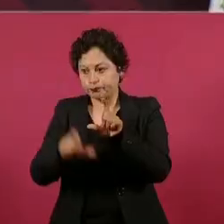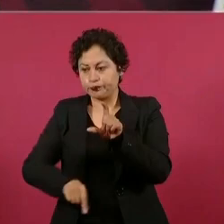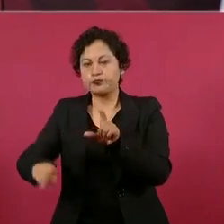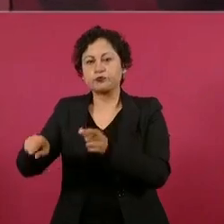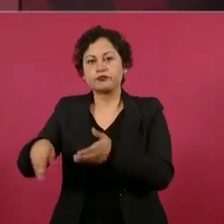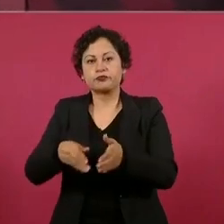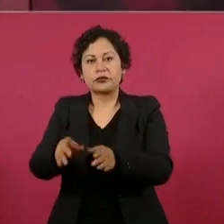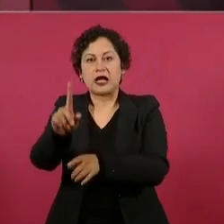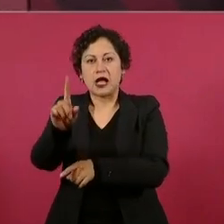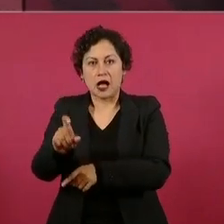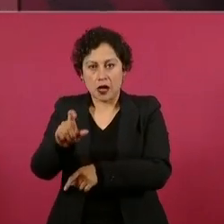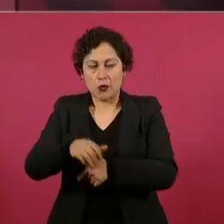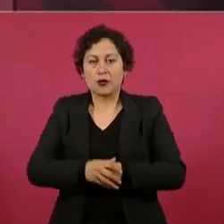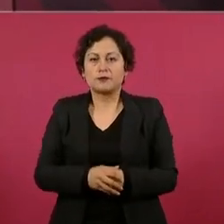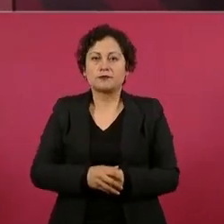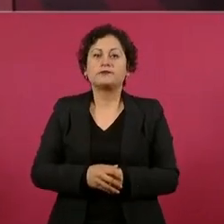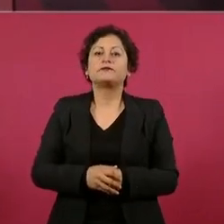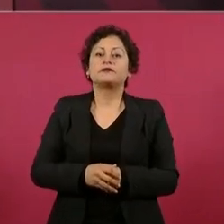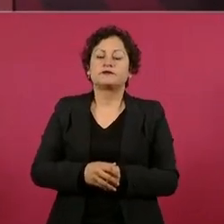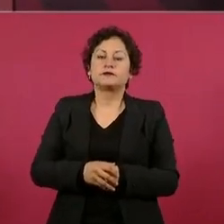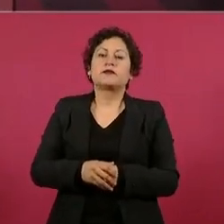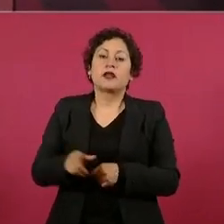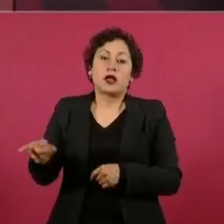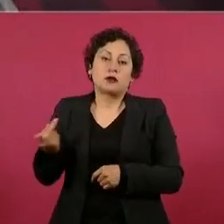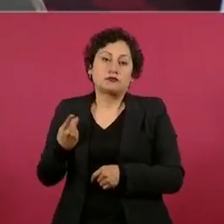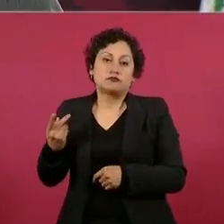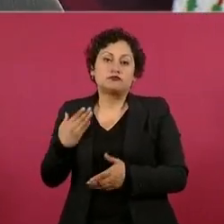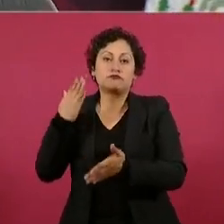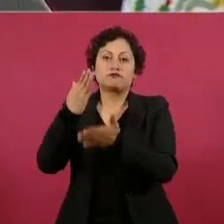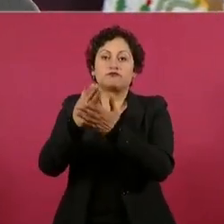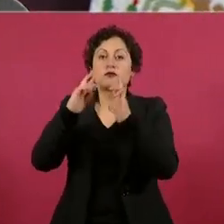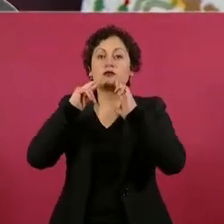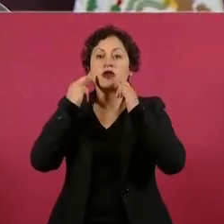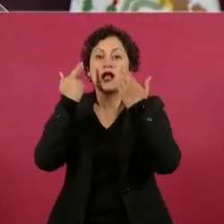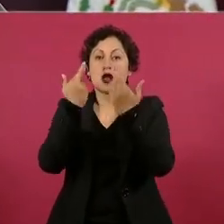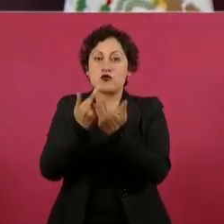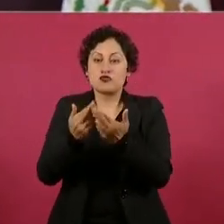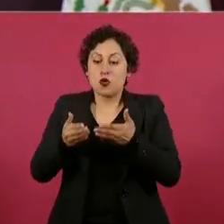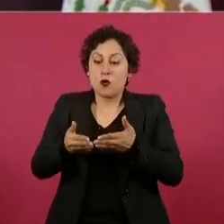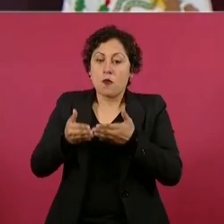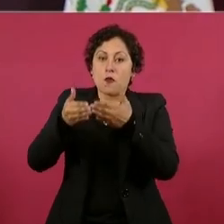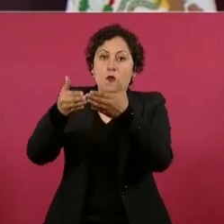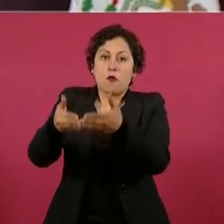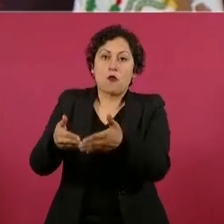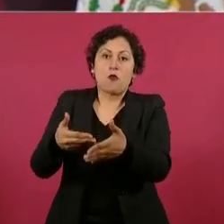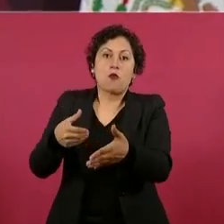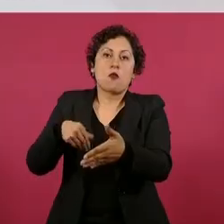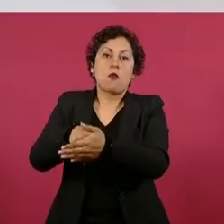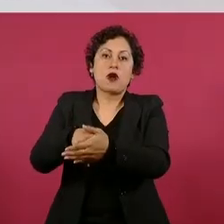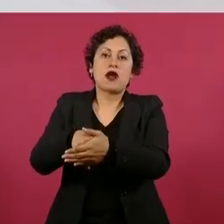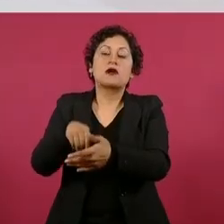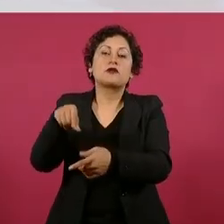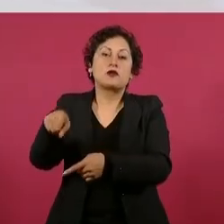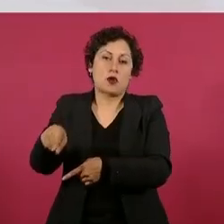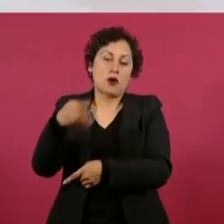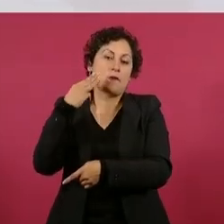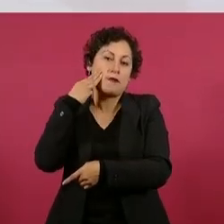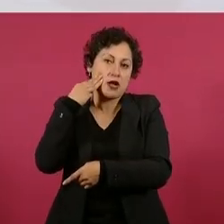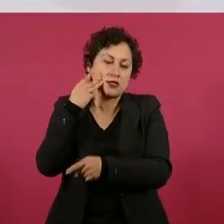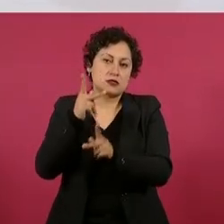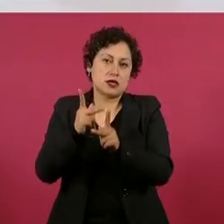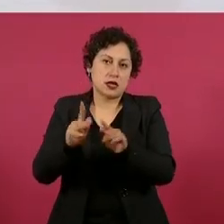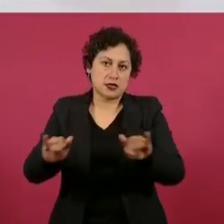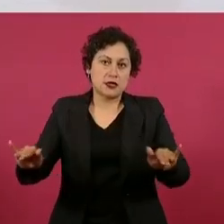el puerto de Manzanillo, porque es un puerto muy importante, es el que mueve más